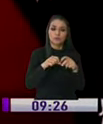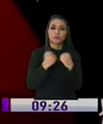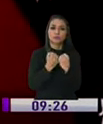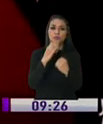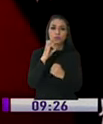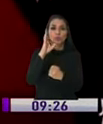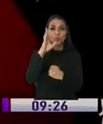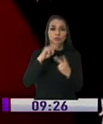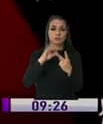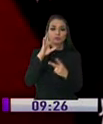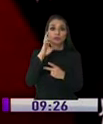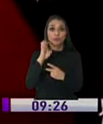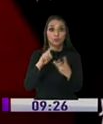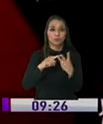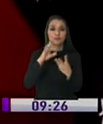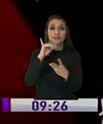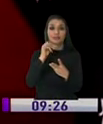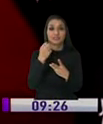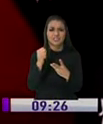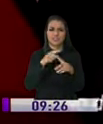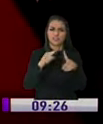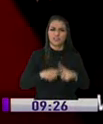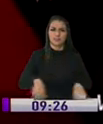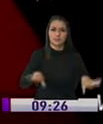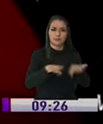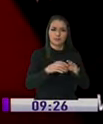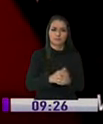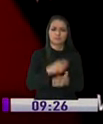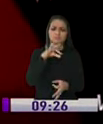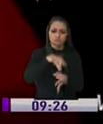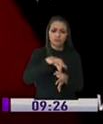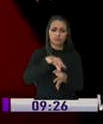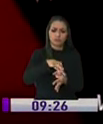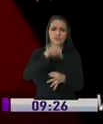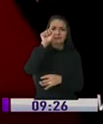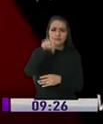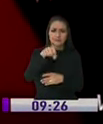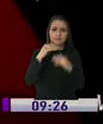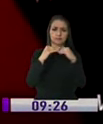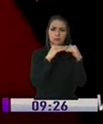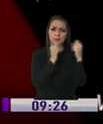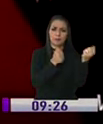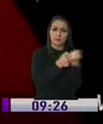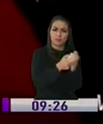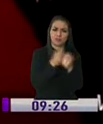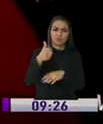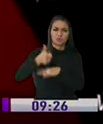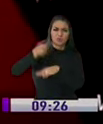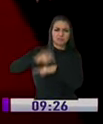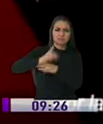CUT, la FENOCIN, la FEI, entre otras. Vamos a votar por la democracia, contra